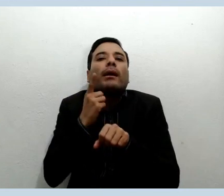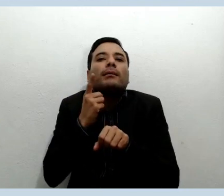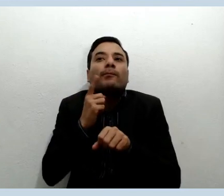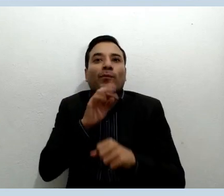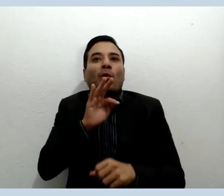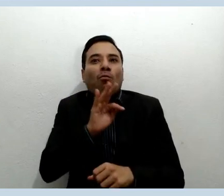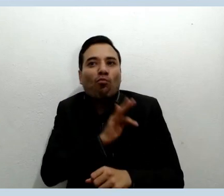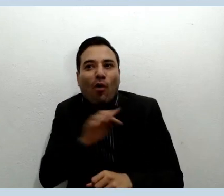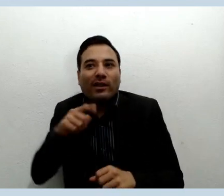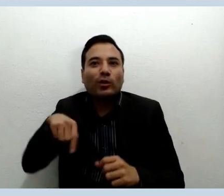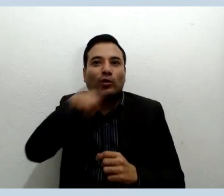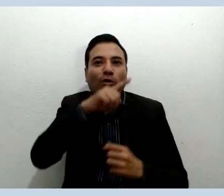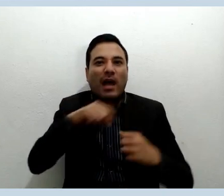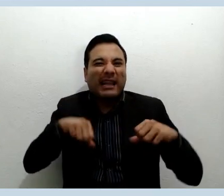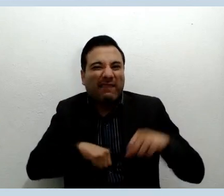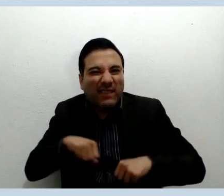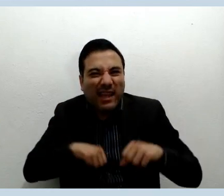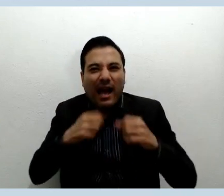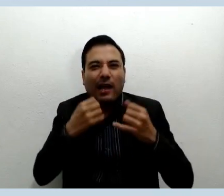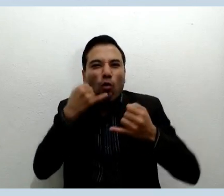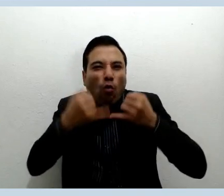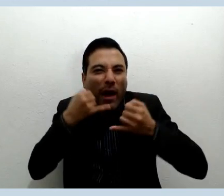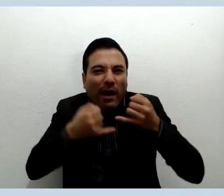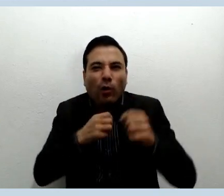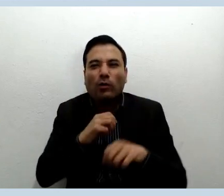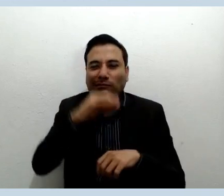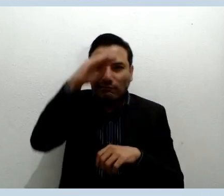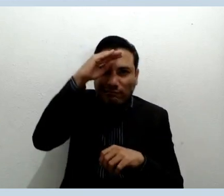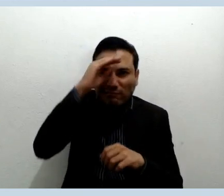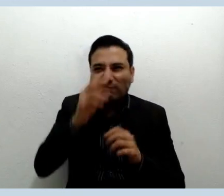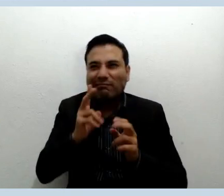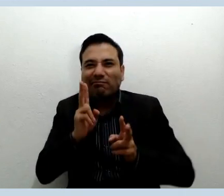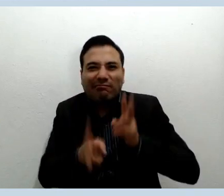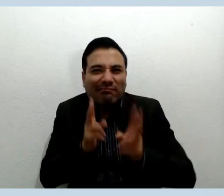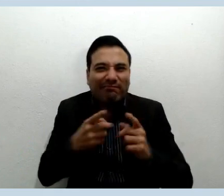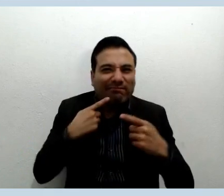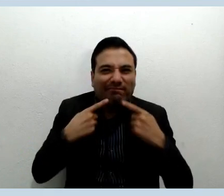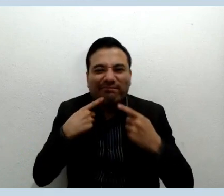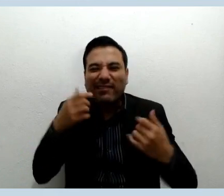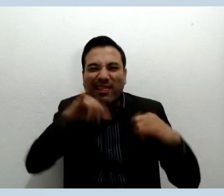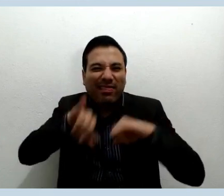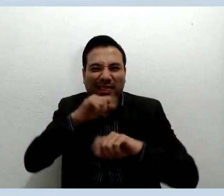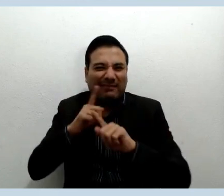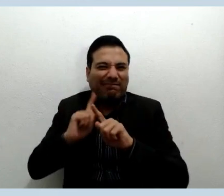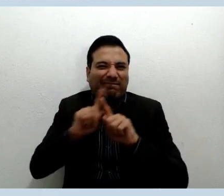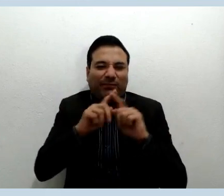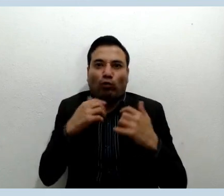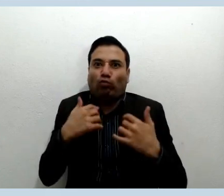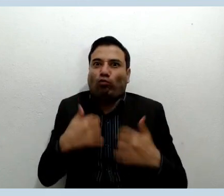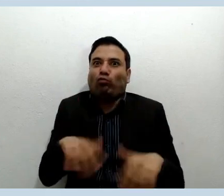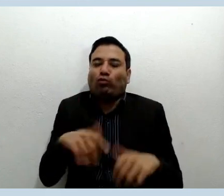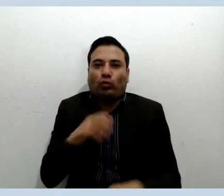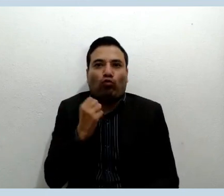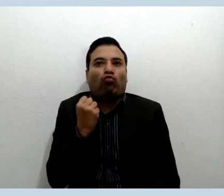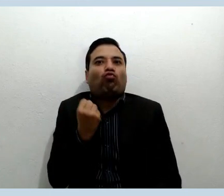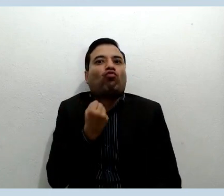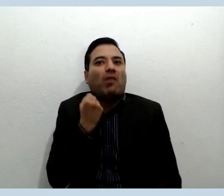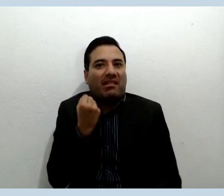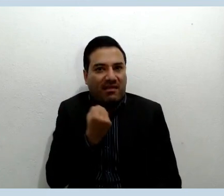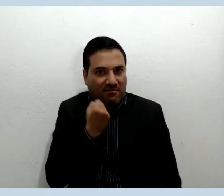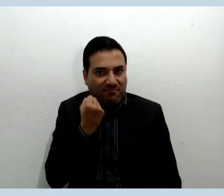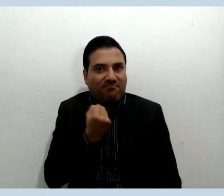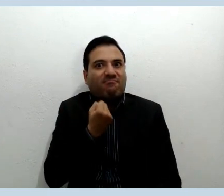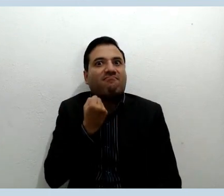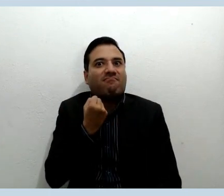juegos estos experimentos estas reflexiones pues parece un pregio en dentro de nuestras actividades